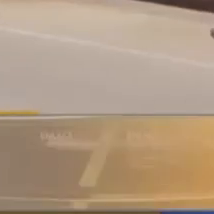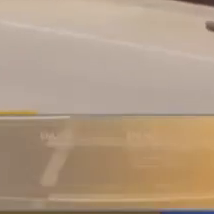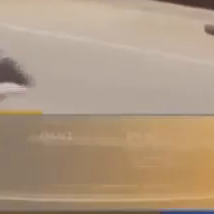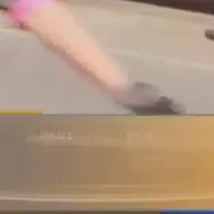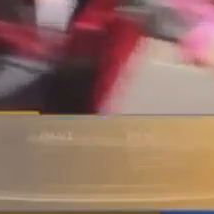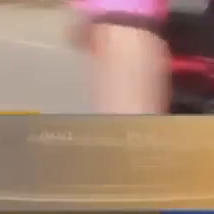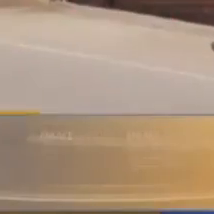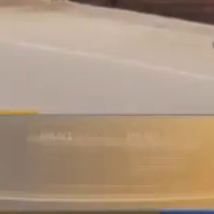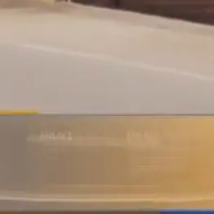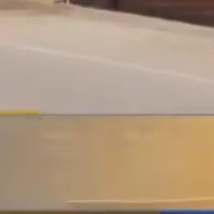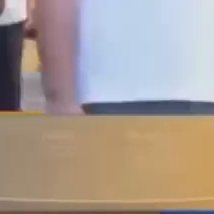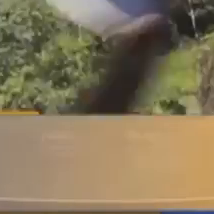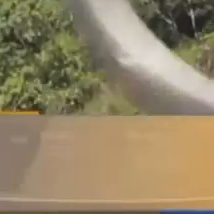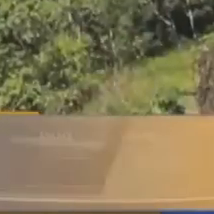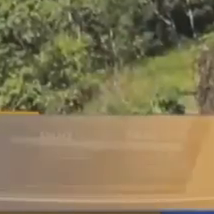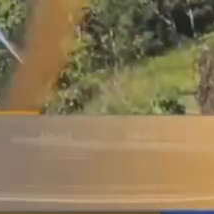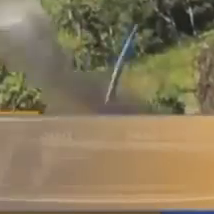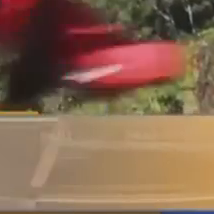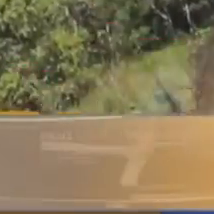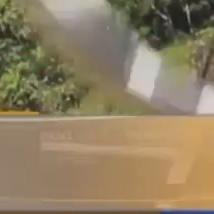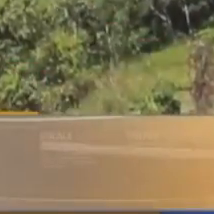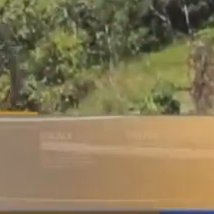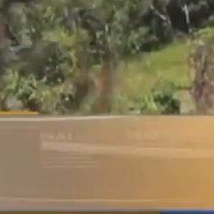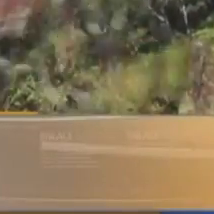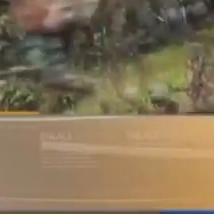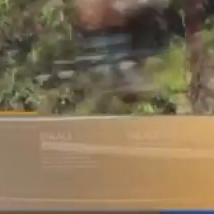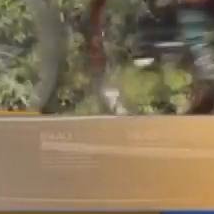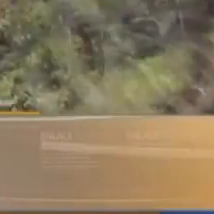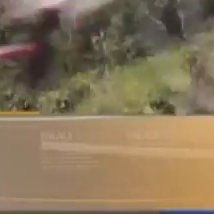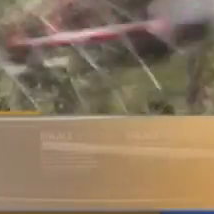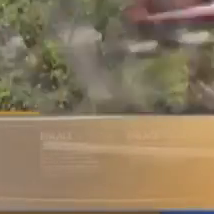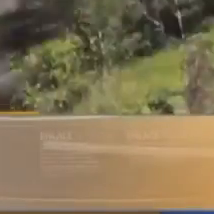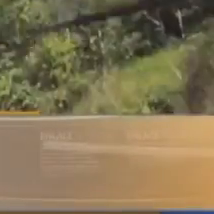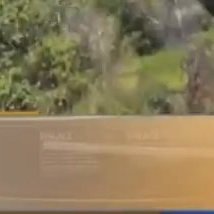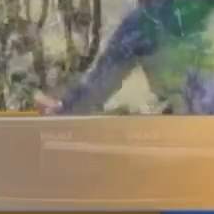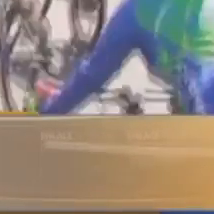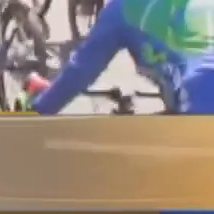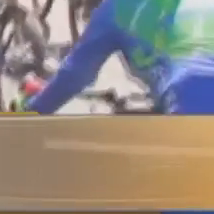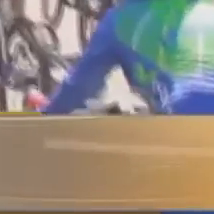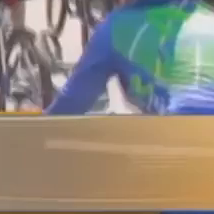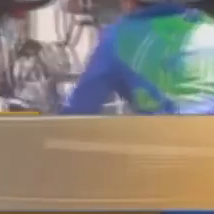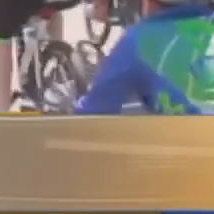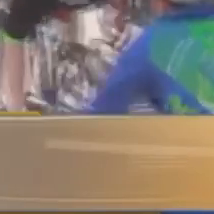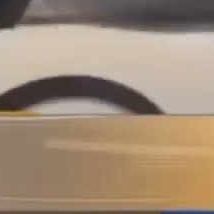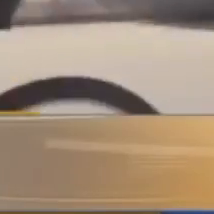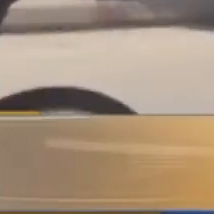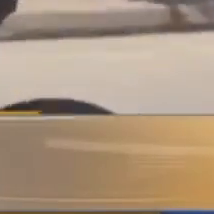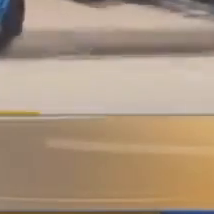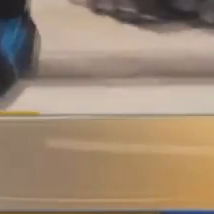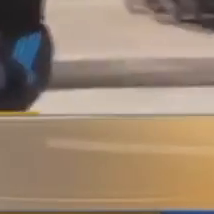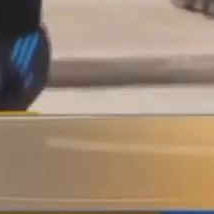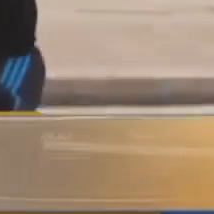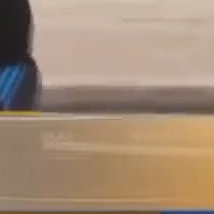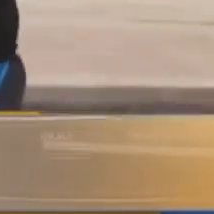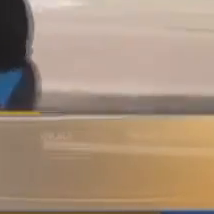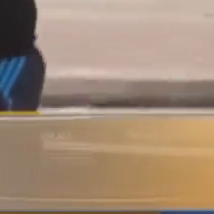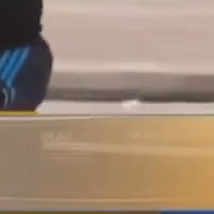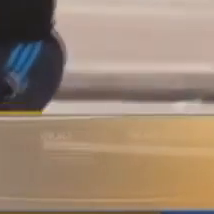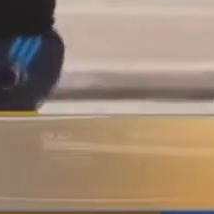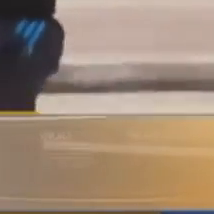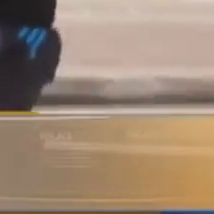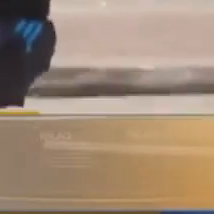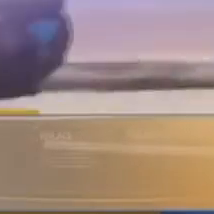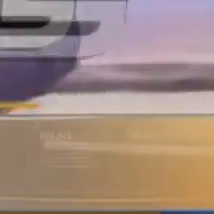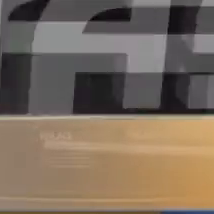aperturó oficialmente Feriagro 2017 a la actividad deportiva. Se unieron pedalistas barranqueños quienes en familia disfrutaron de